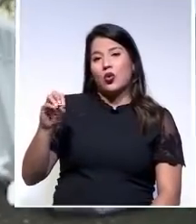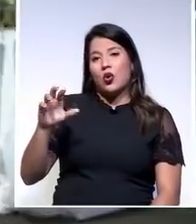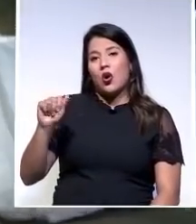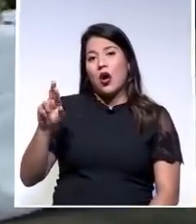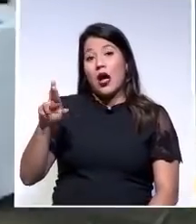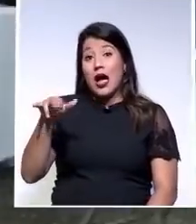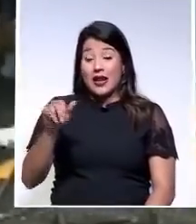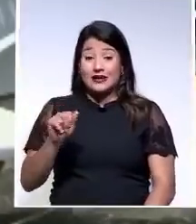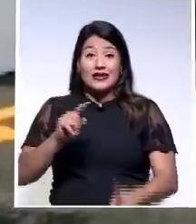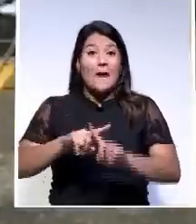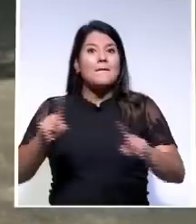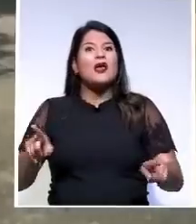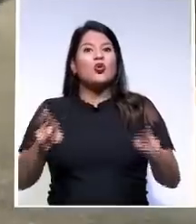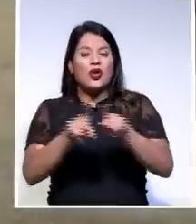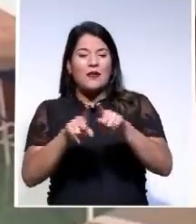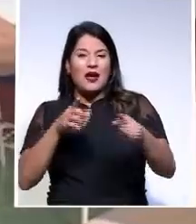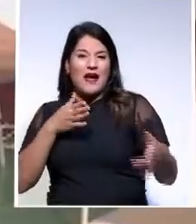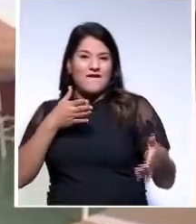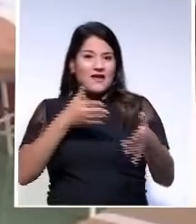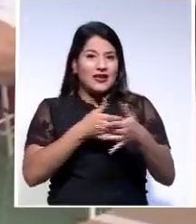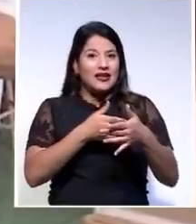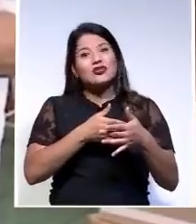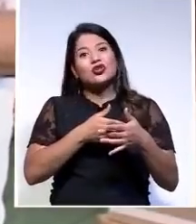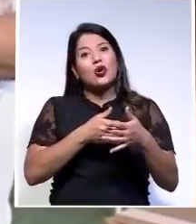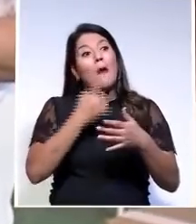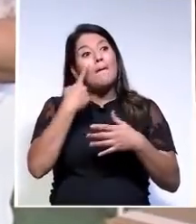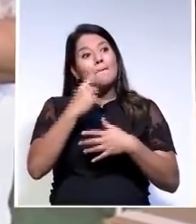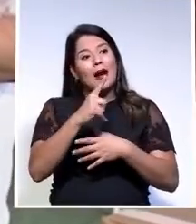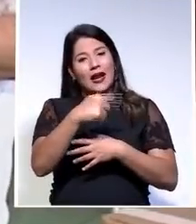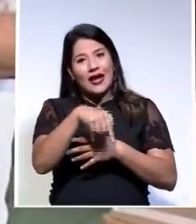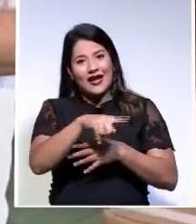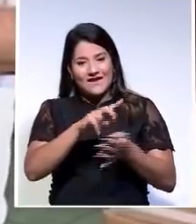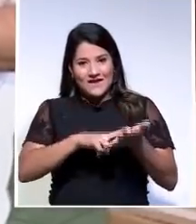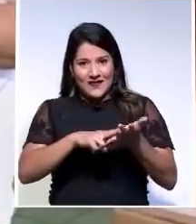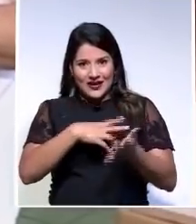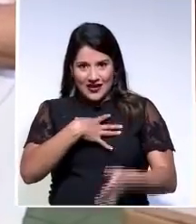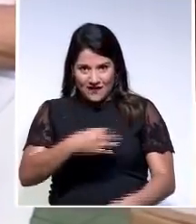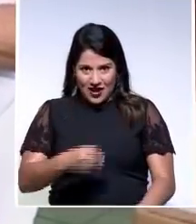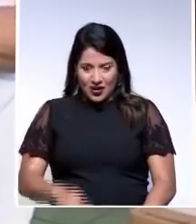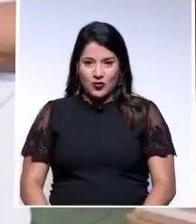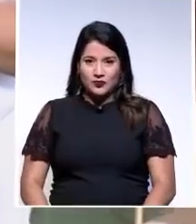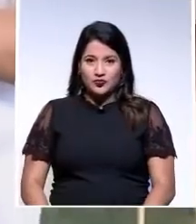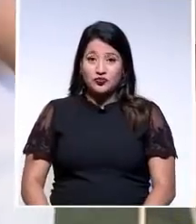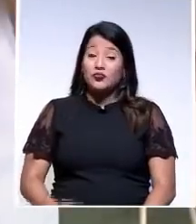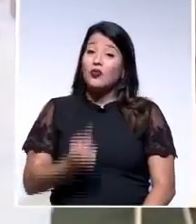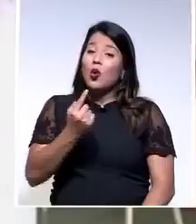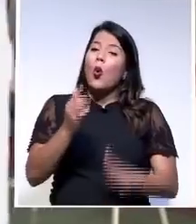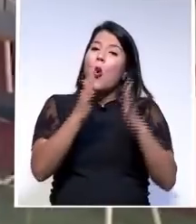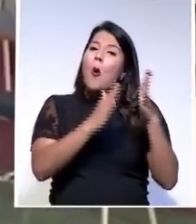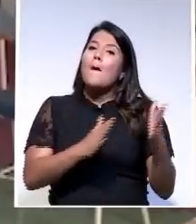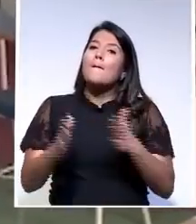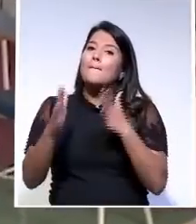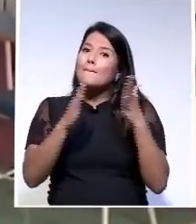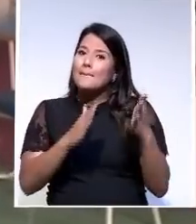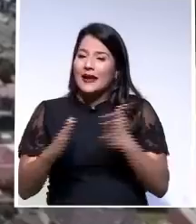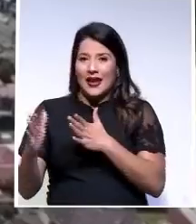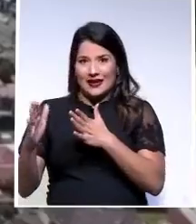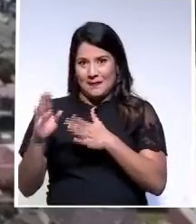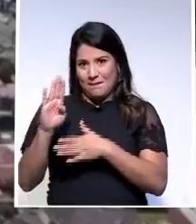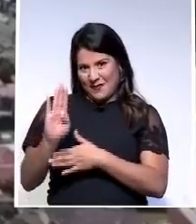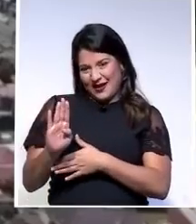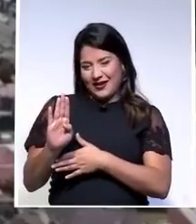un sector estratégico de los liberacionistas. Es, digamos, un plan de un Liberación B, le llamo yo, un Liberación